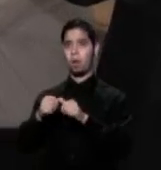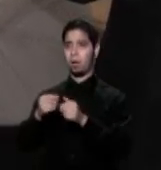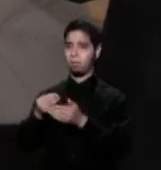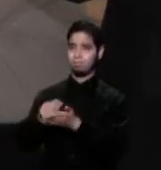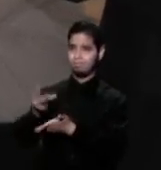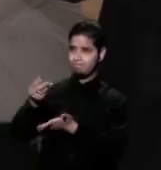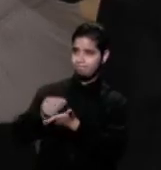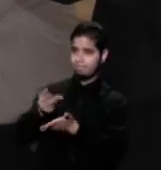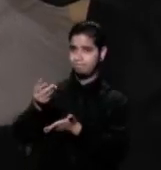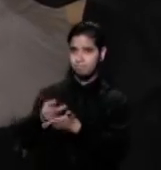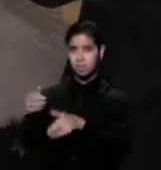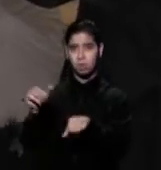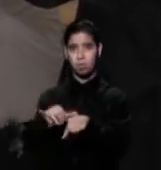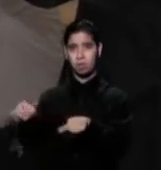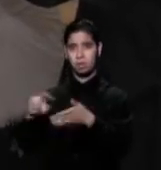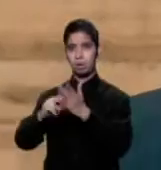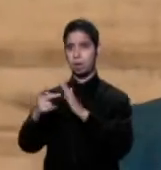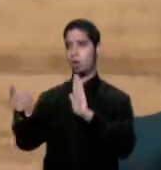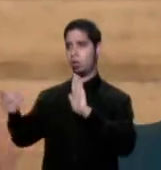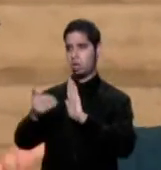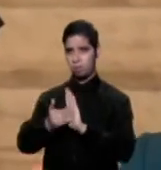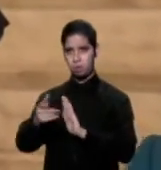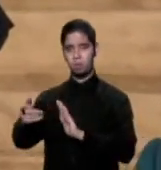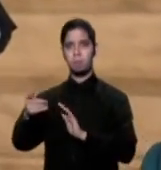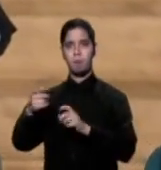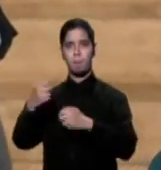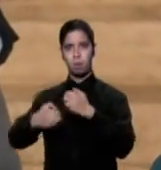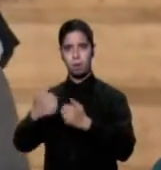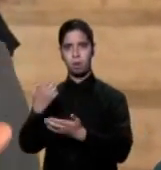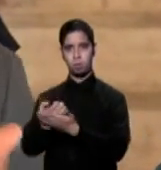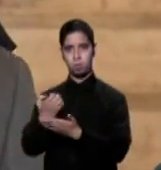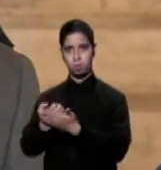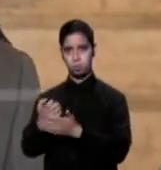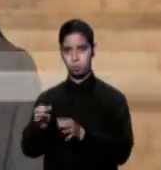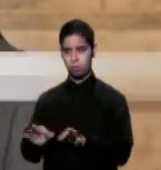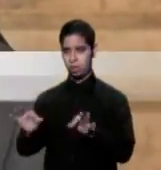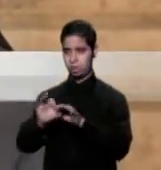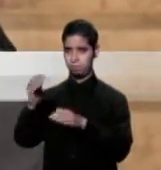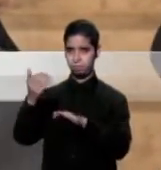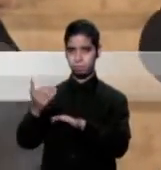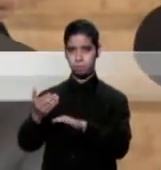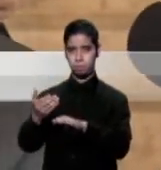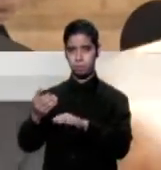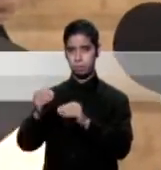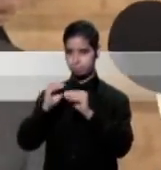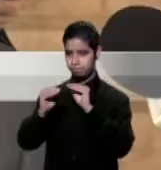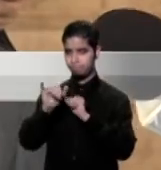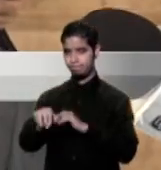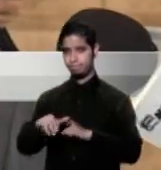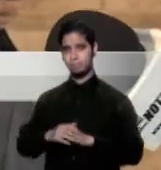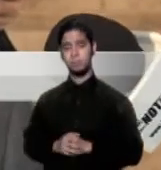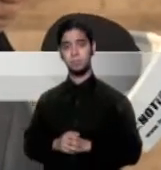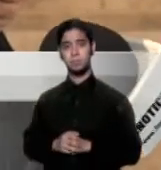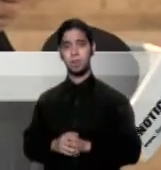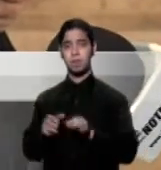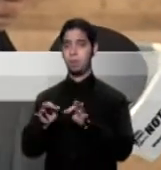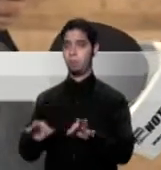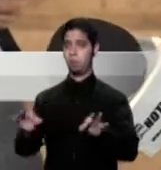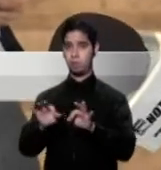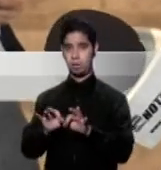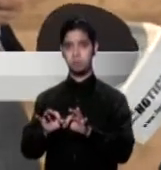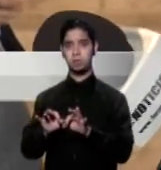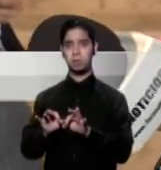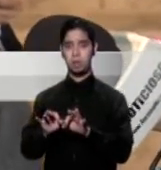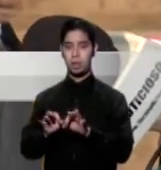me permite, en esa misma línea, una de las sugerencias es que haya una sola voz de la minoría y